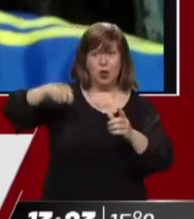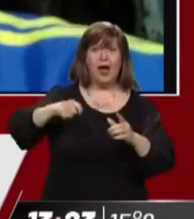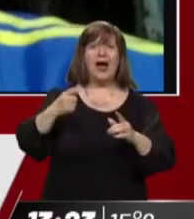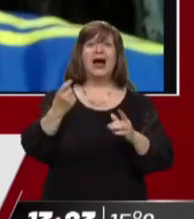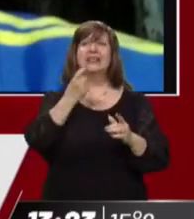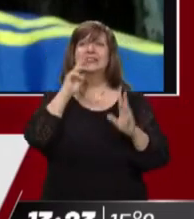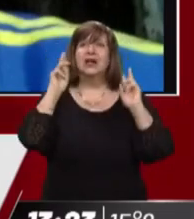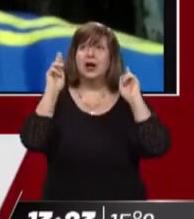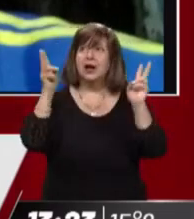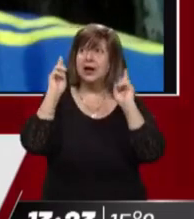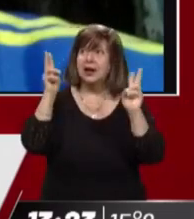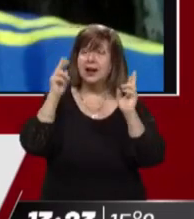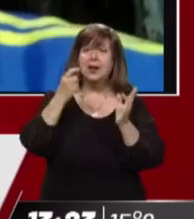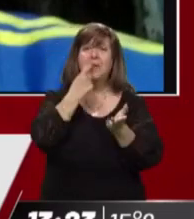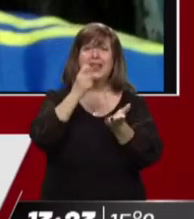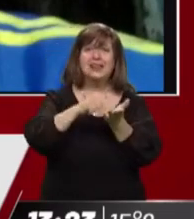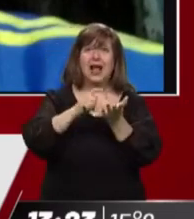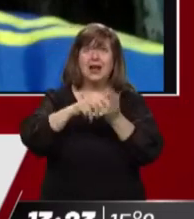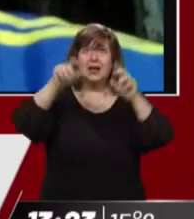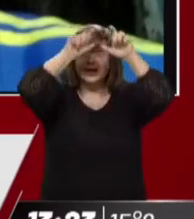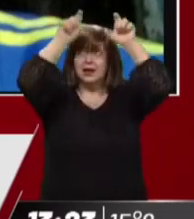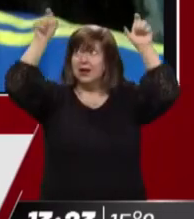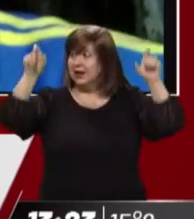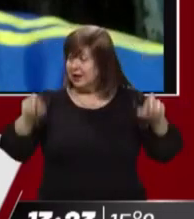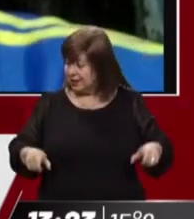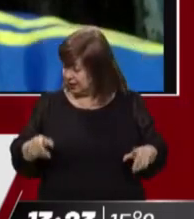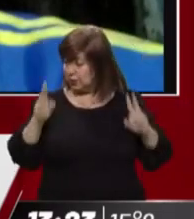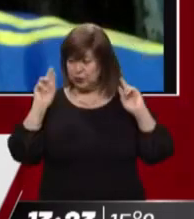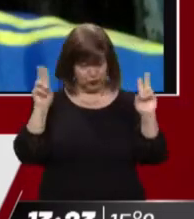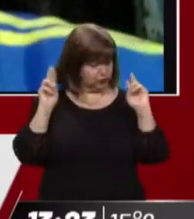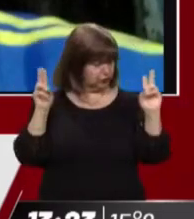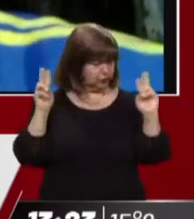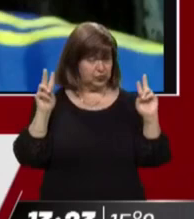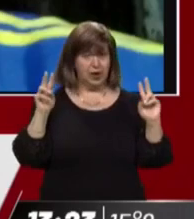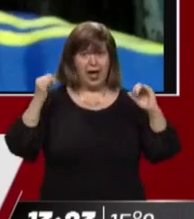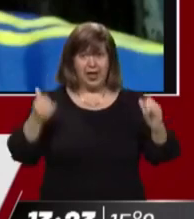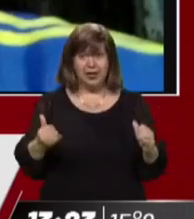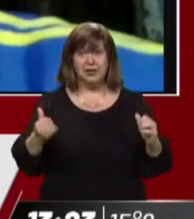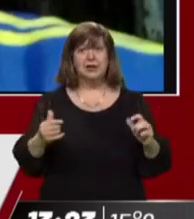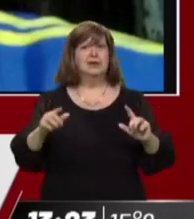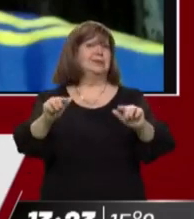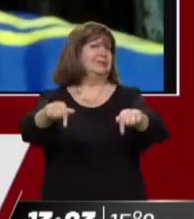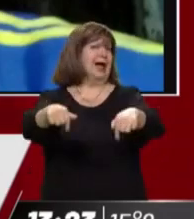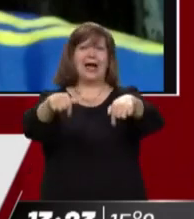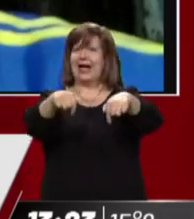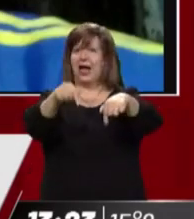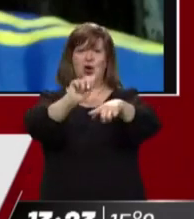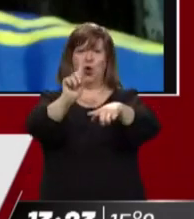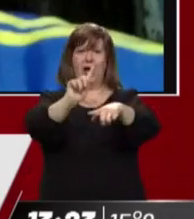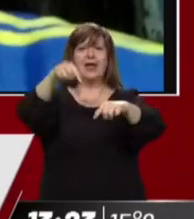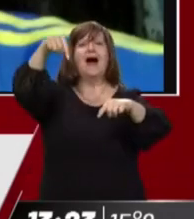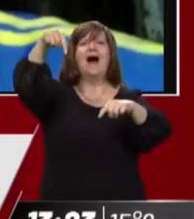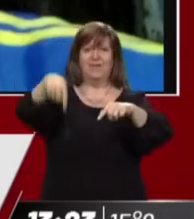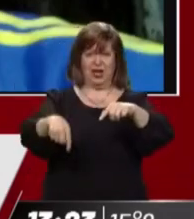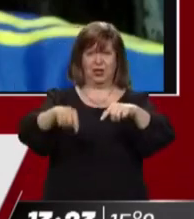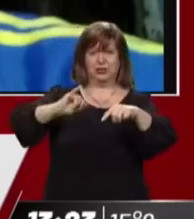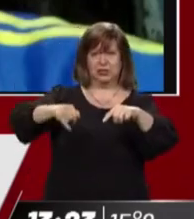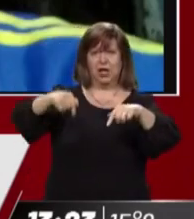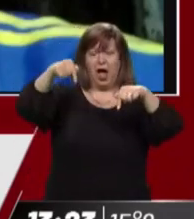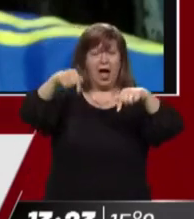encuentra la fiscal en este momento cualquier persona pública aquí tiene un detector de metales no para los presos